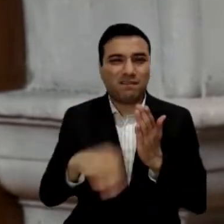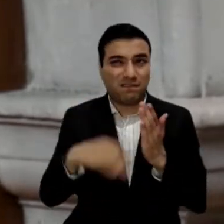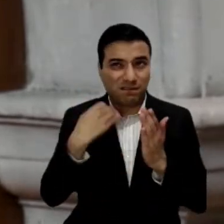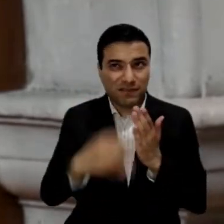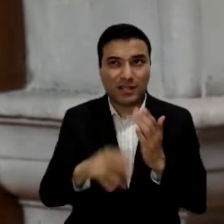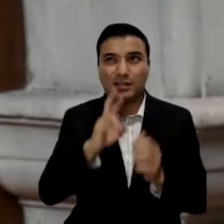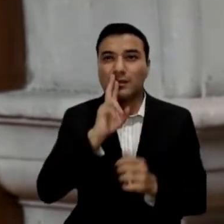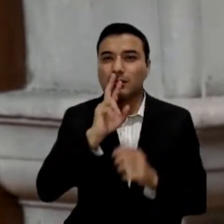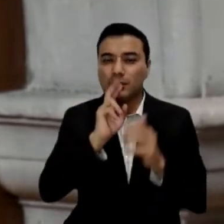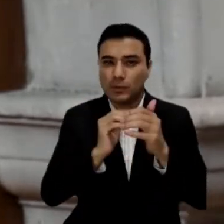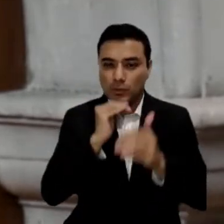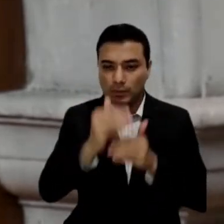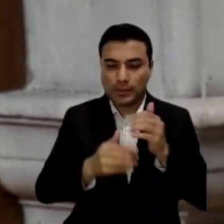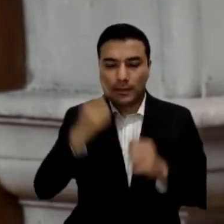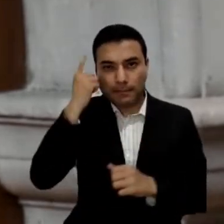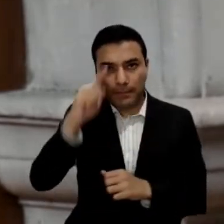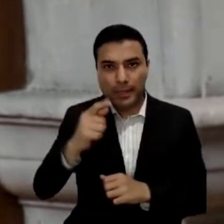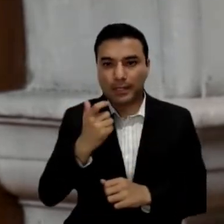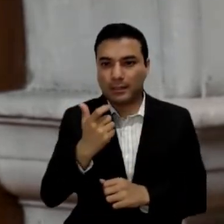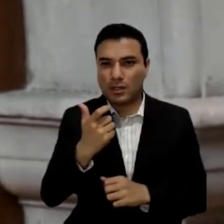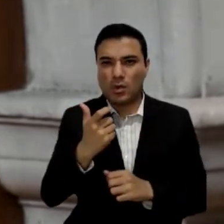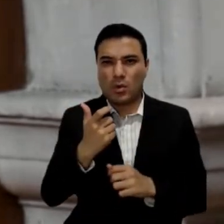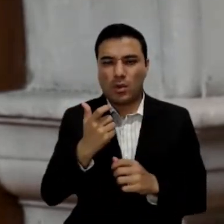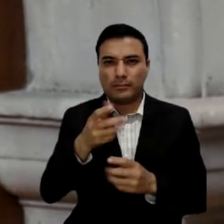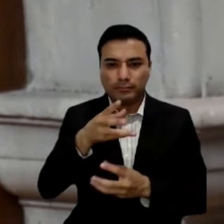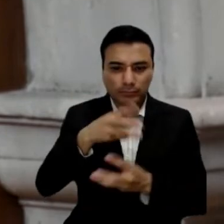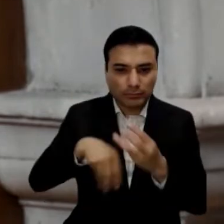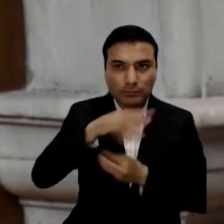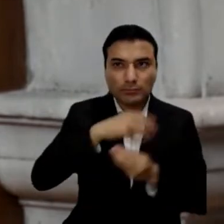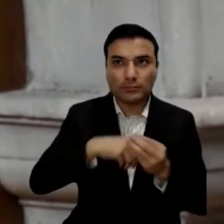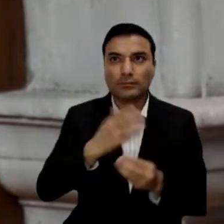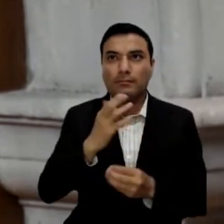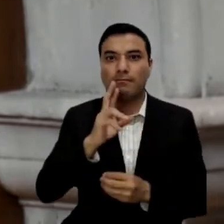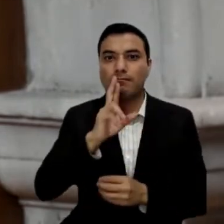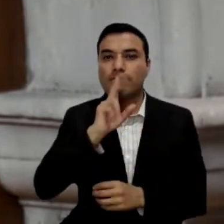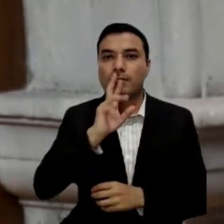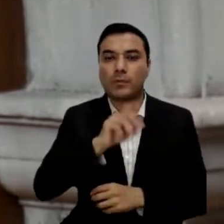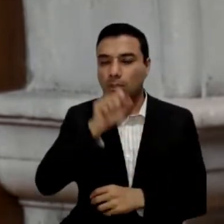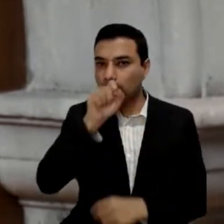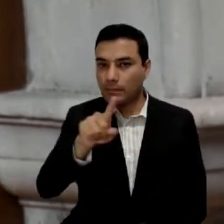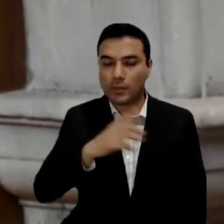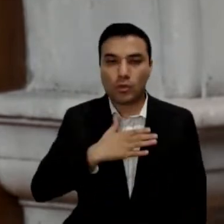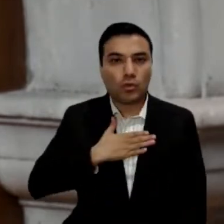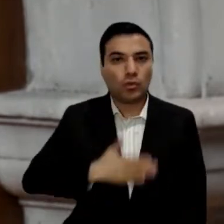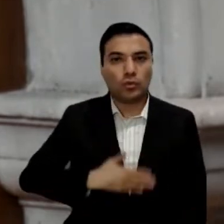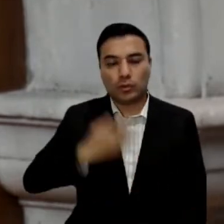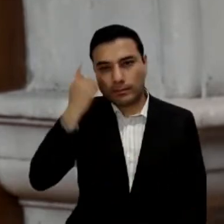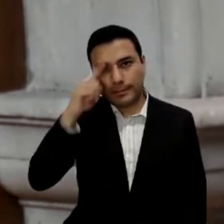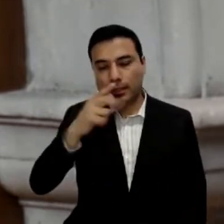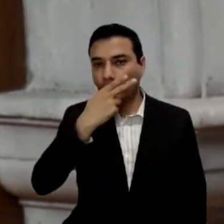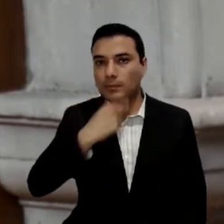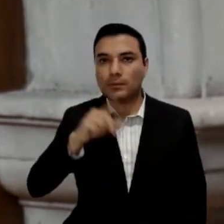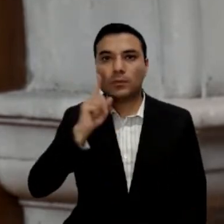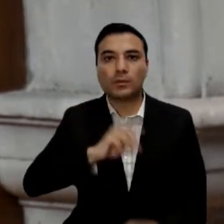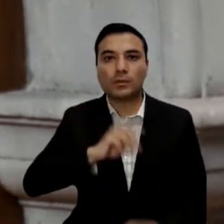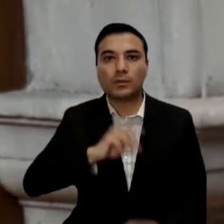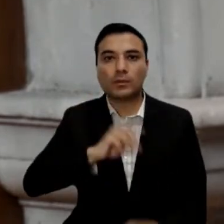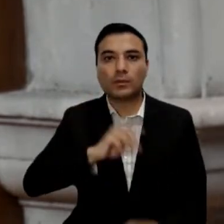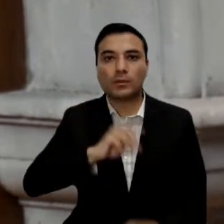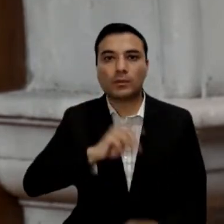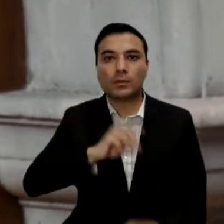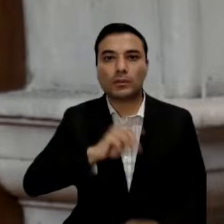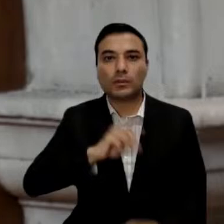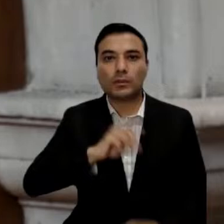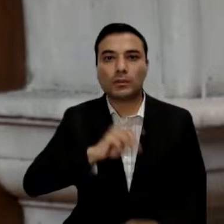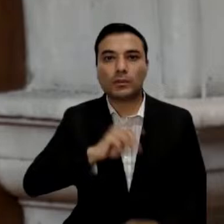garantizar un crecimiento económico sostenible y equitativo para todas y todos nuestros ciudadanos. De acuerdo